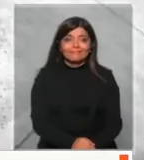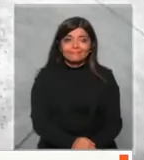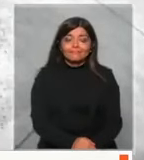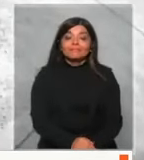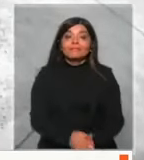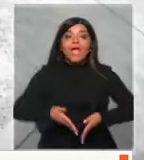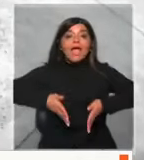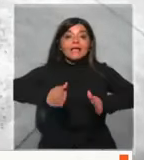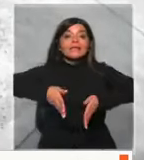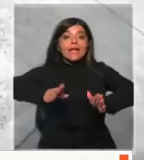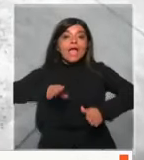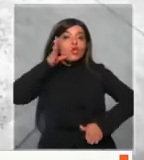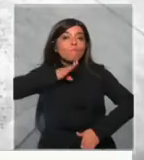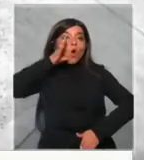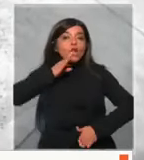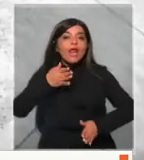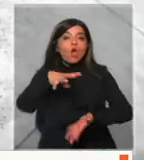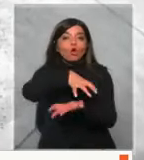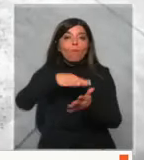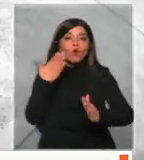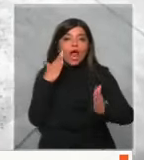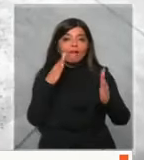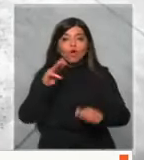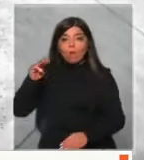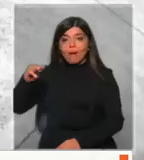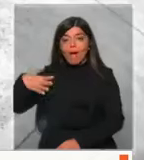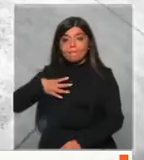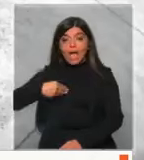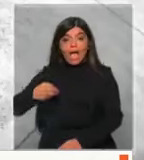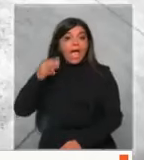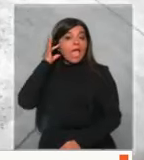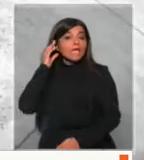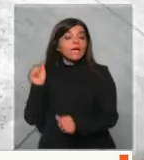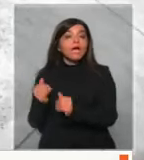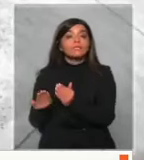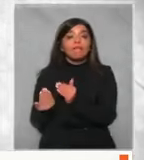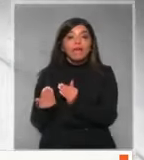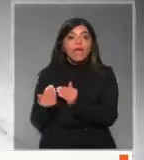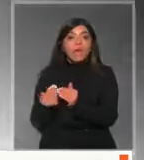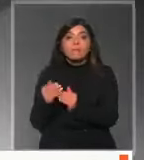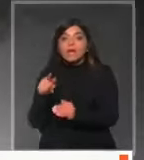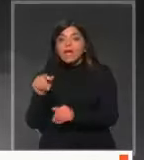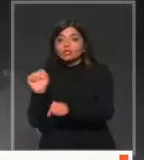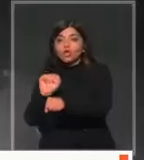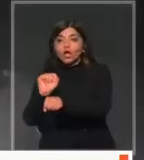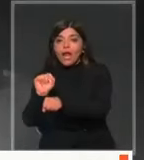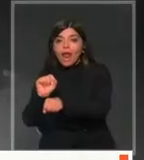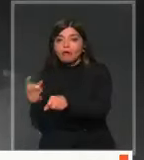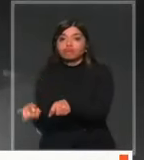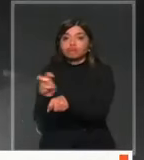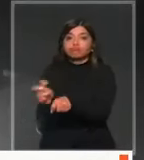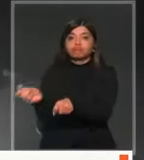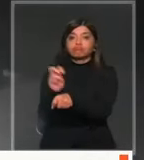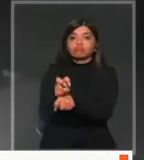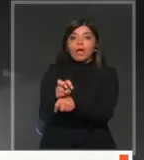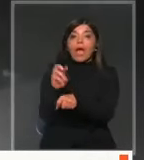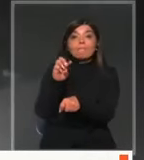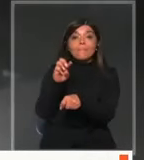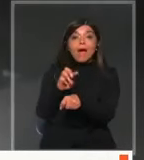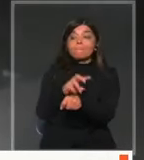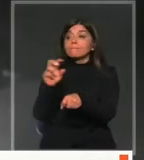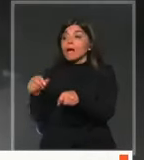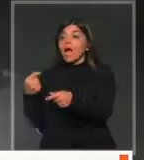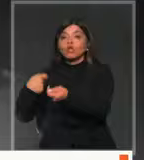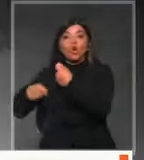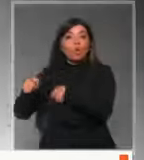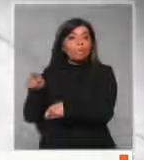Calle Lo Morero en el Bosque, una madre junto a su hija estaban esperando al interior de este vehículo estacionado. El padre se encontraba en un